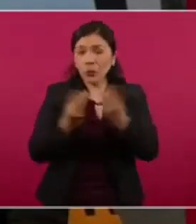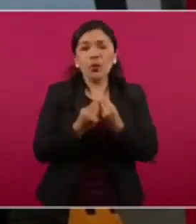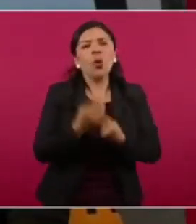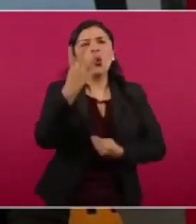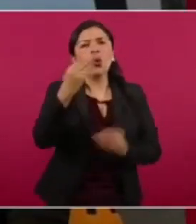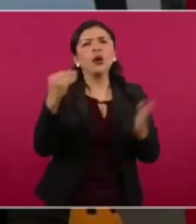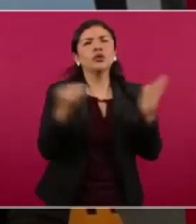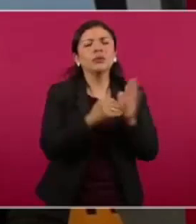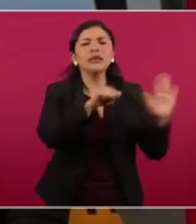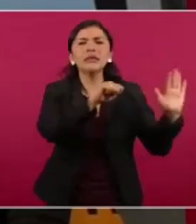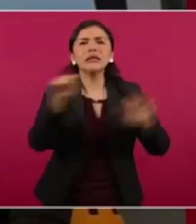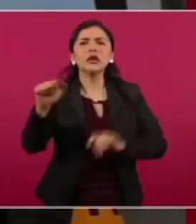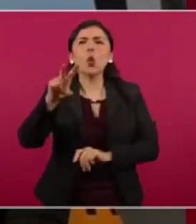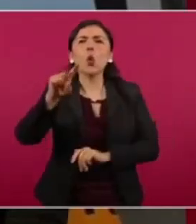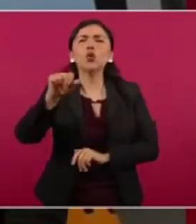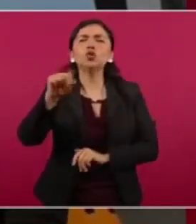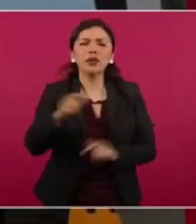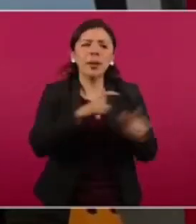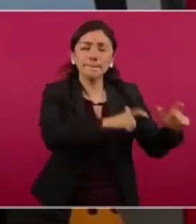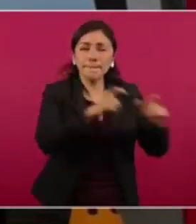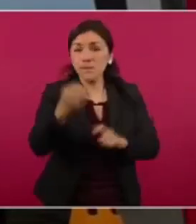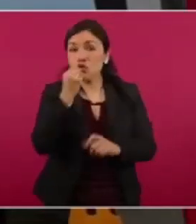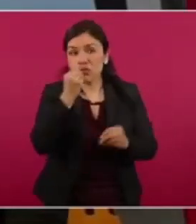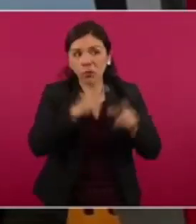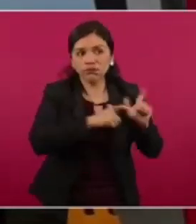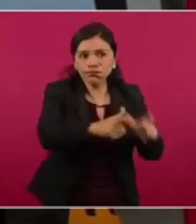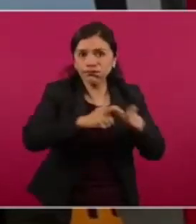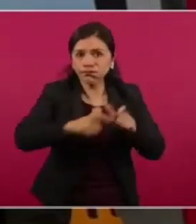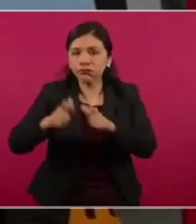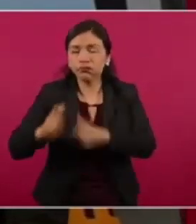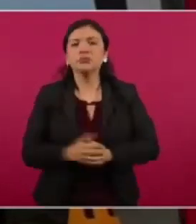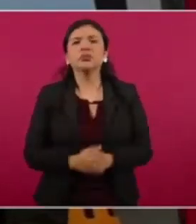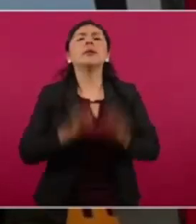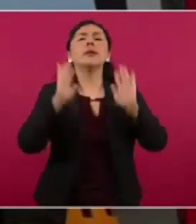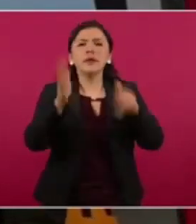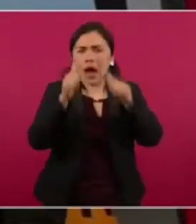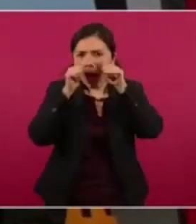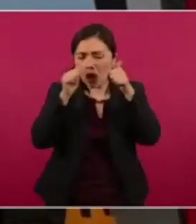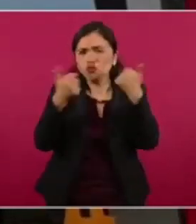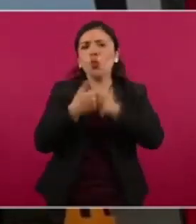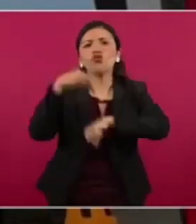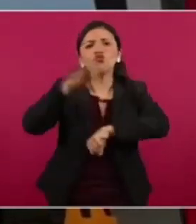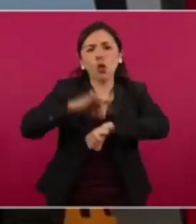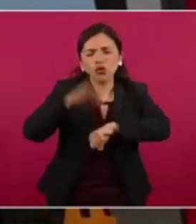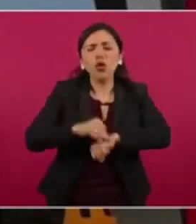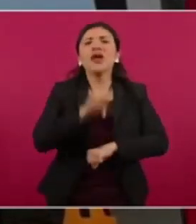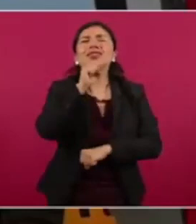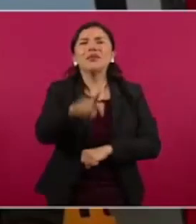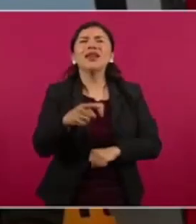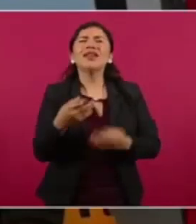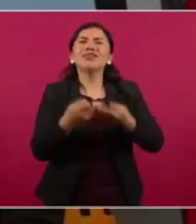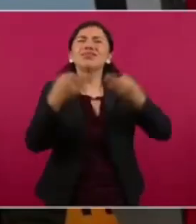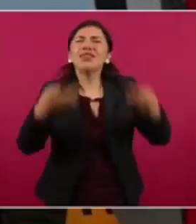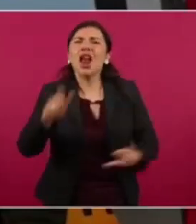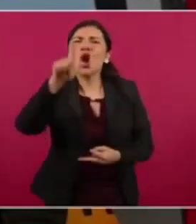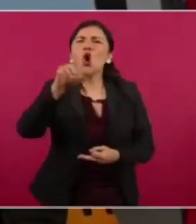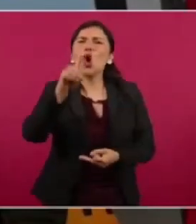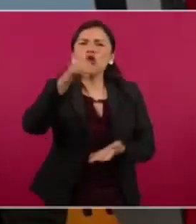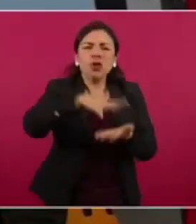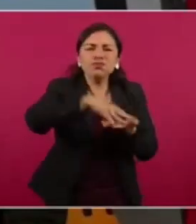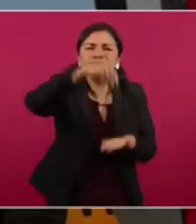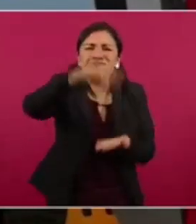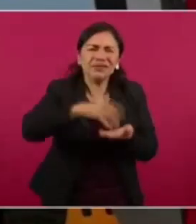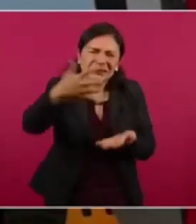4,680 raciones. Se realizaron consultas médicas, desasolves de lodo y escombro. Se